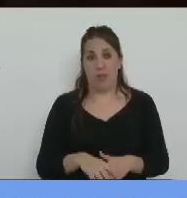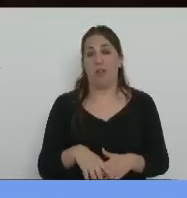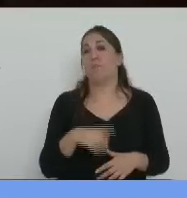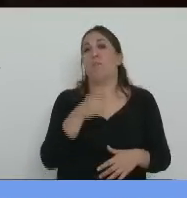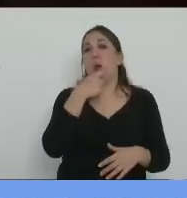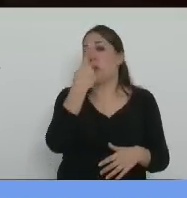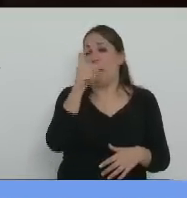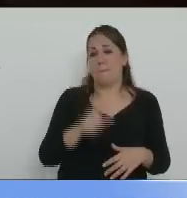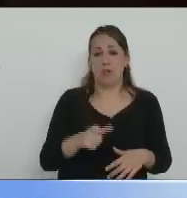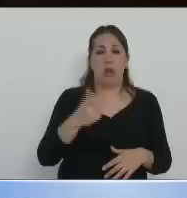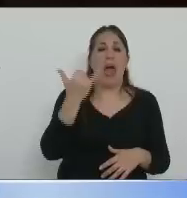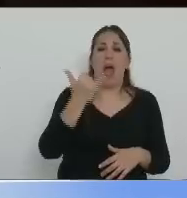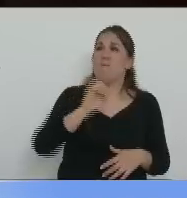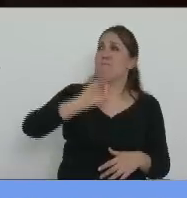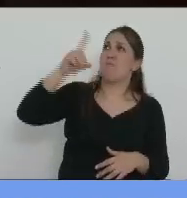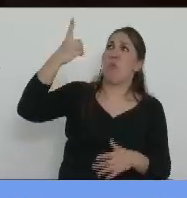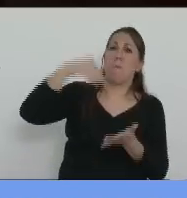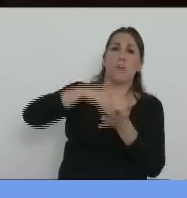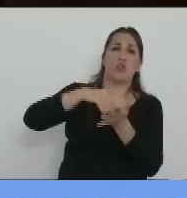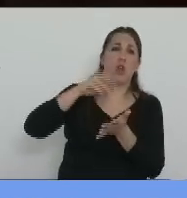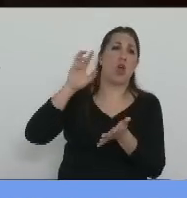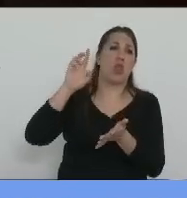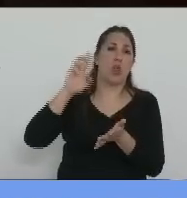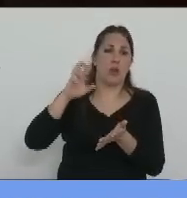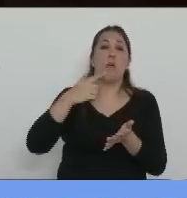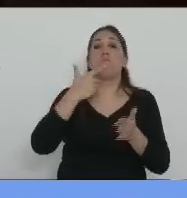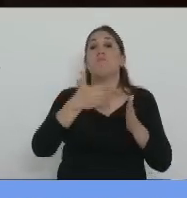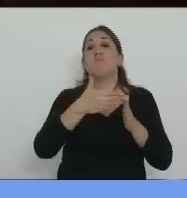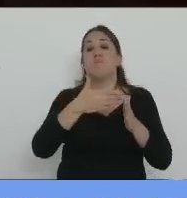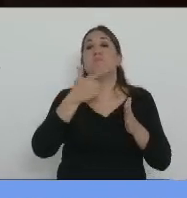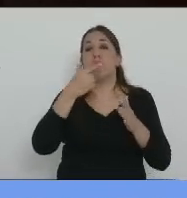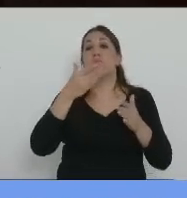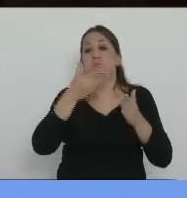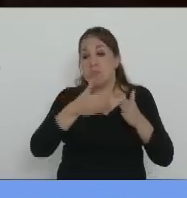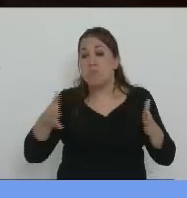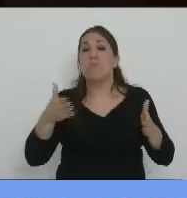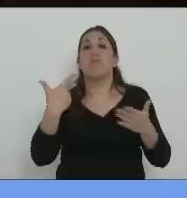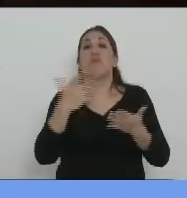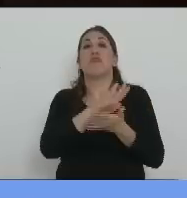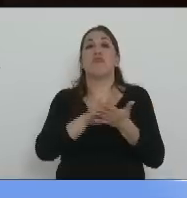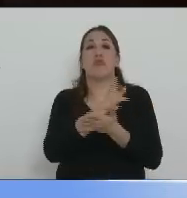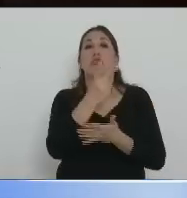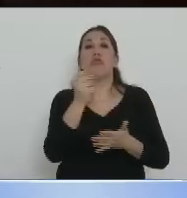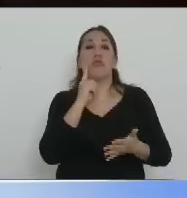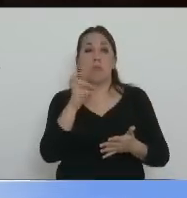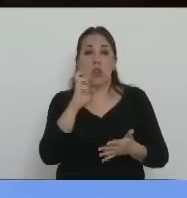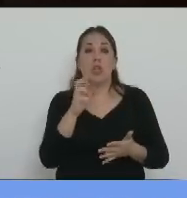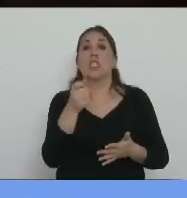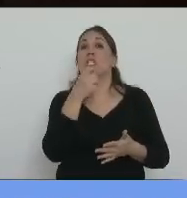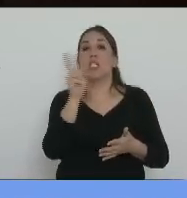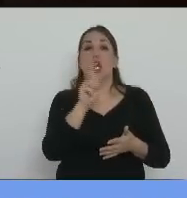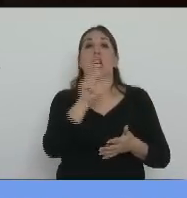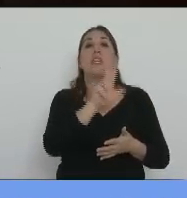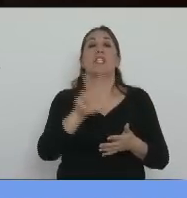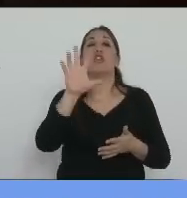afuera puede en los primeros seis meses solucionarlo con 200 mil dólares si no después con 350 mil